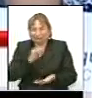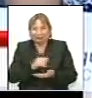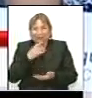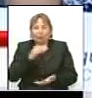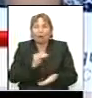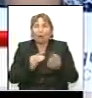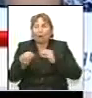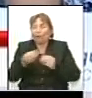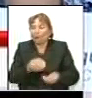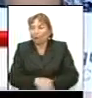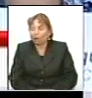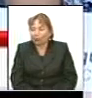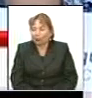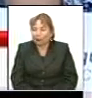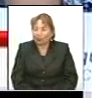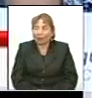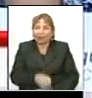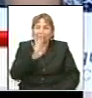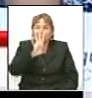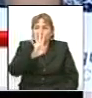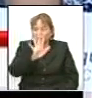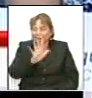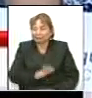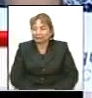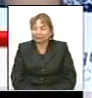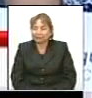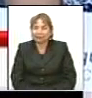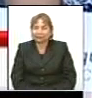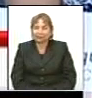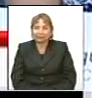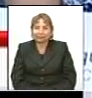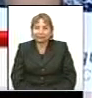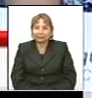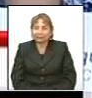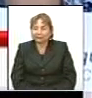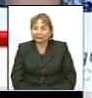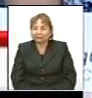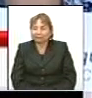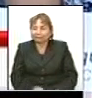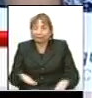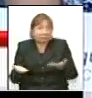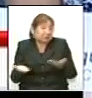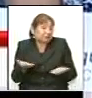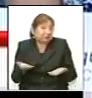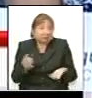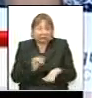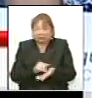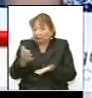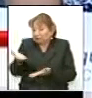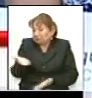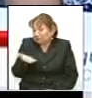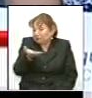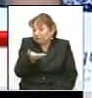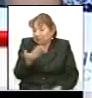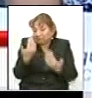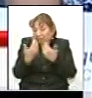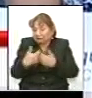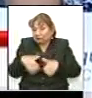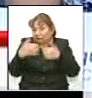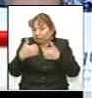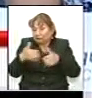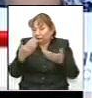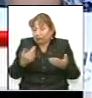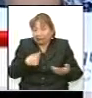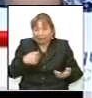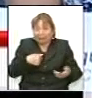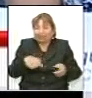nosotros tiene una garantía de 4 y 5 años de funcionamiento estoy hablando ahorita como empresario se me ha invitado como empresario porque también soy